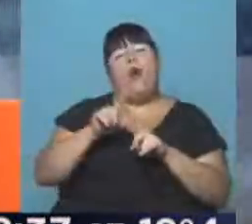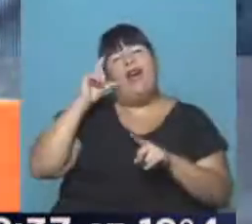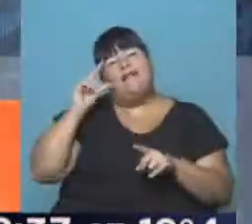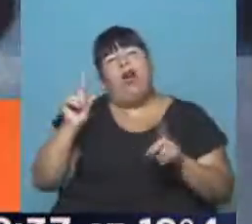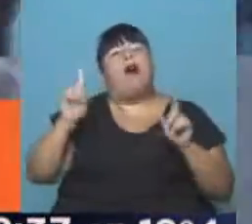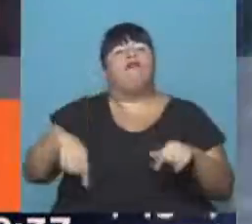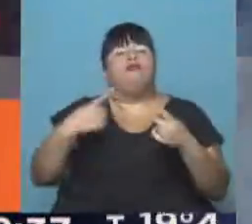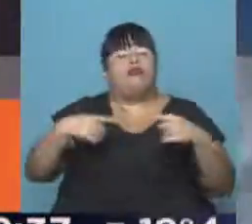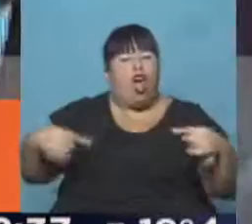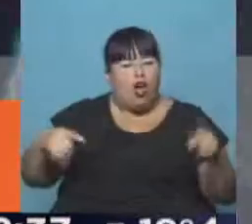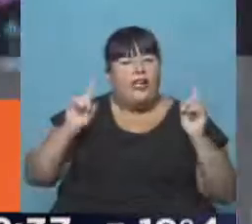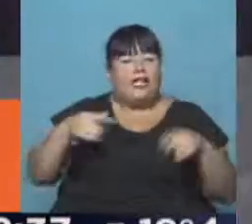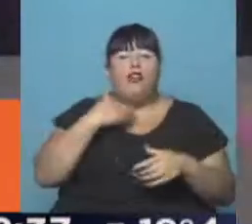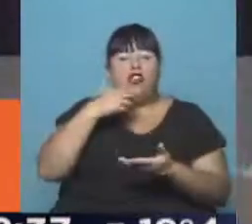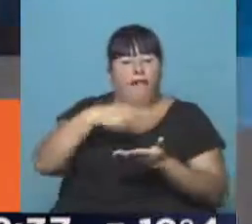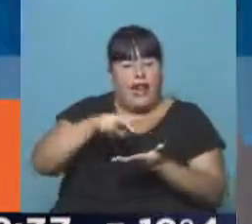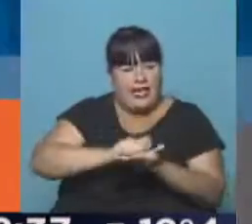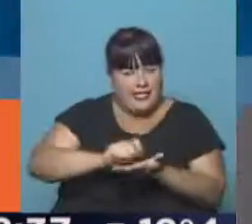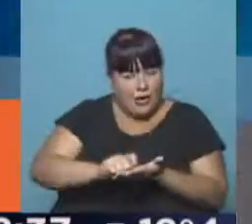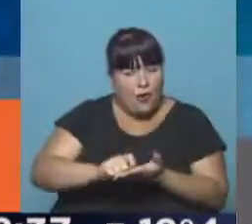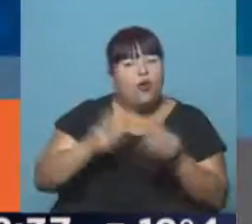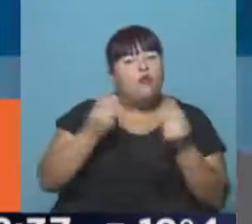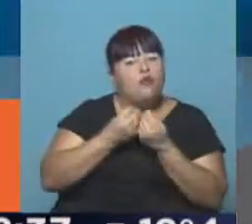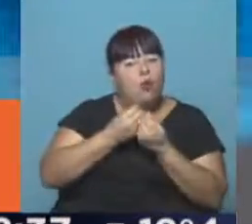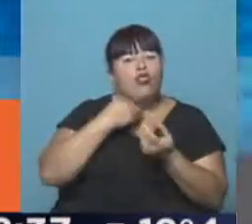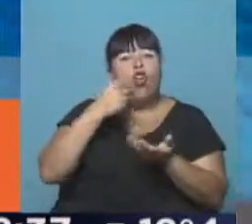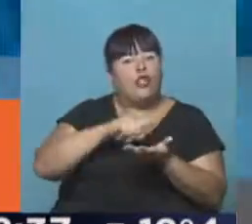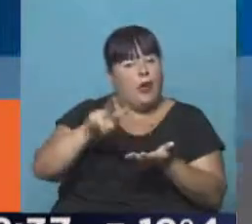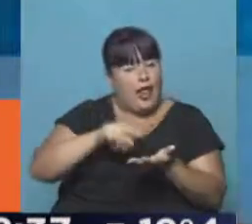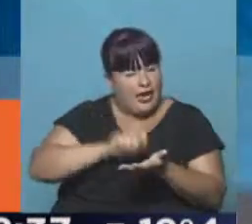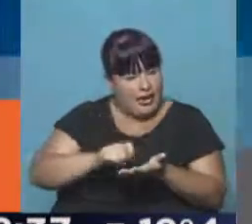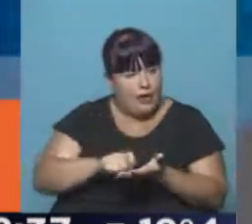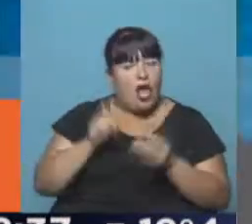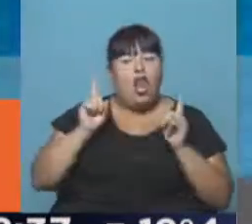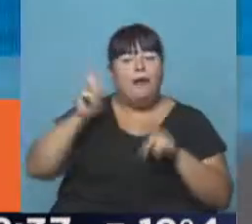ignoraban un montón de cosas y además analfabetos. Había mucho analfabetismo. Los